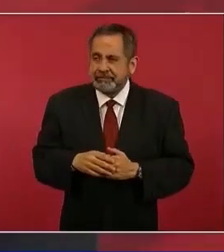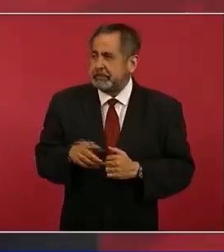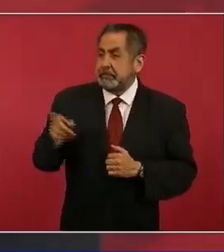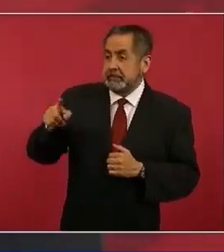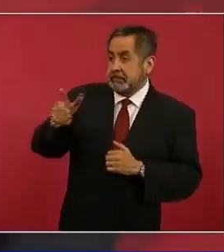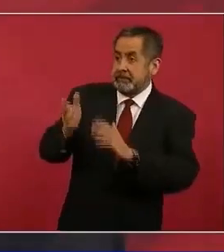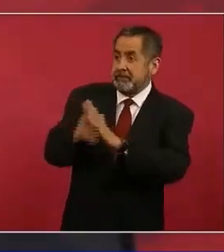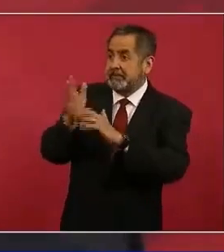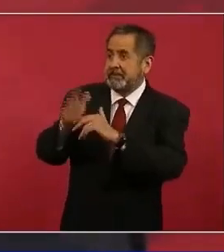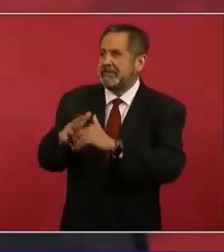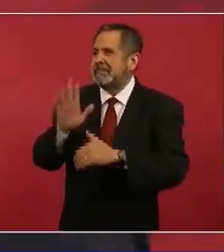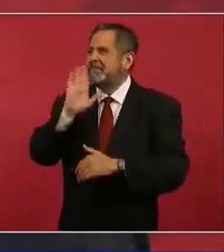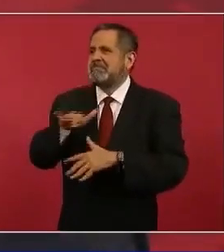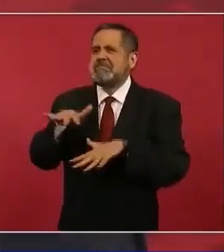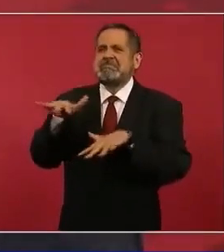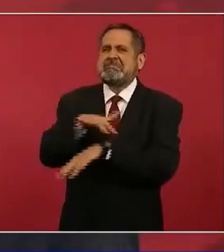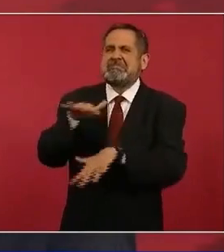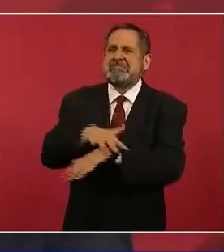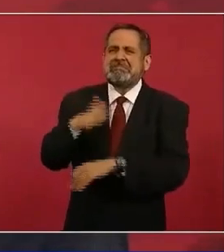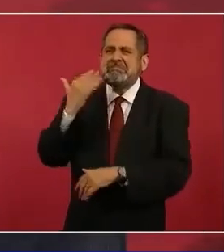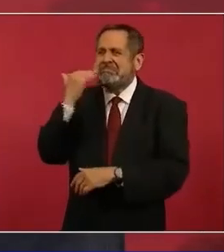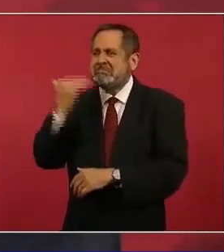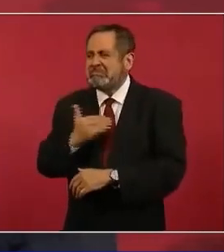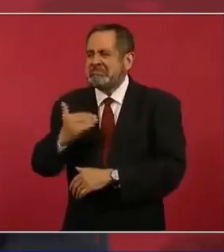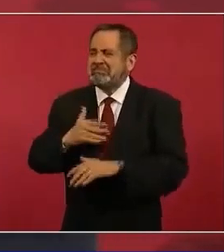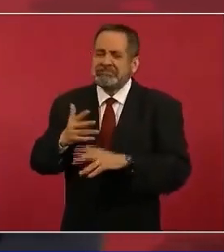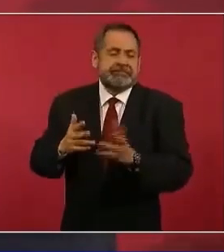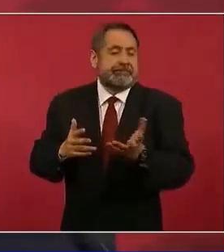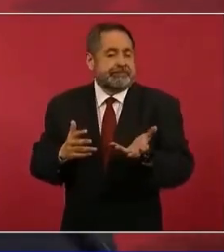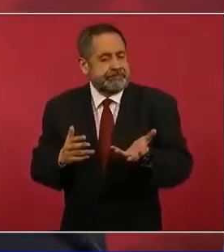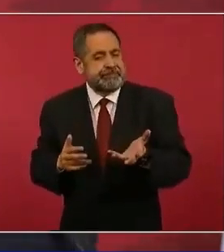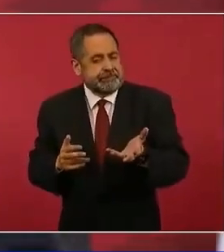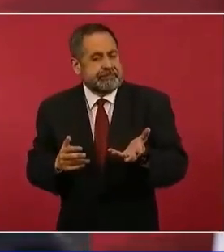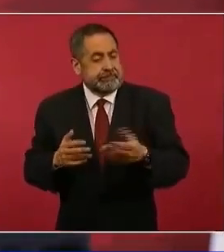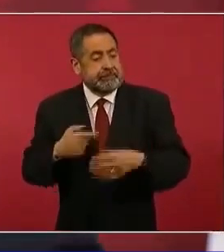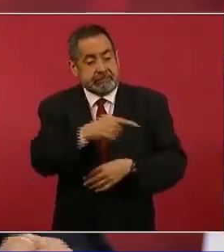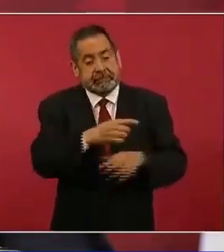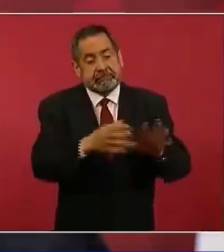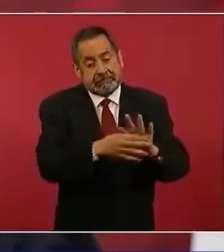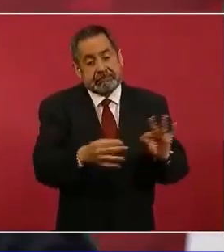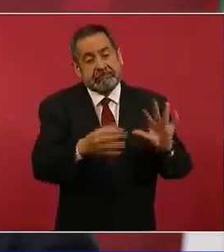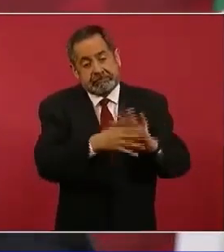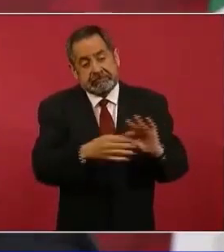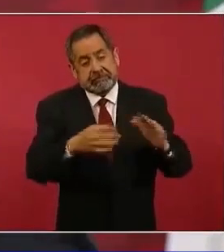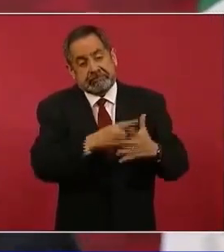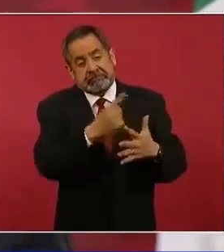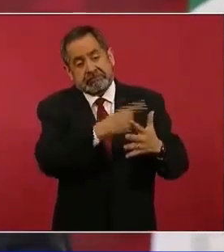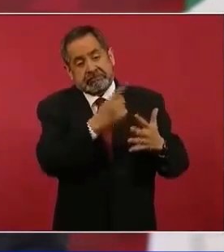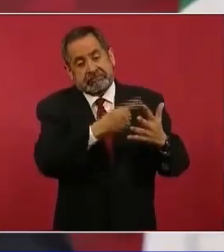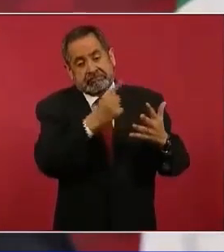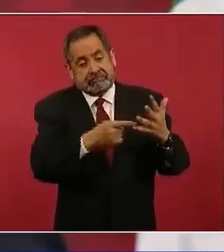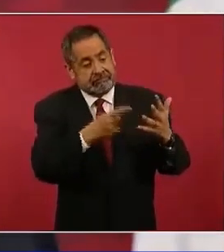obra de mala calidad, y entonces todo eso